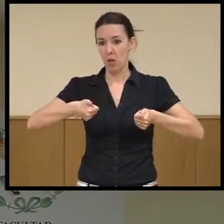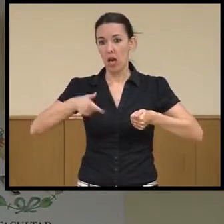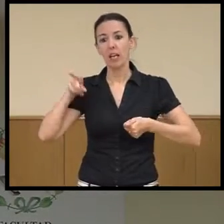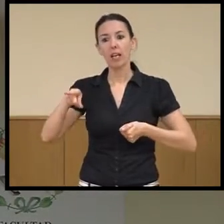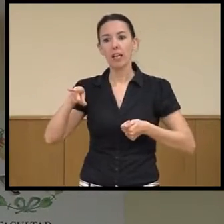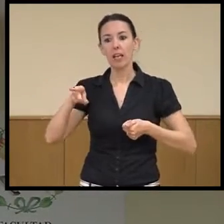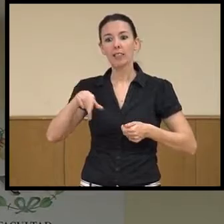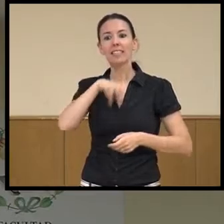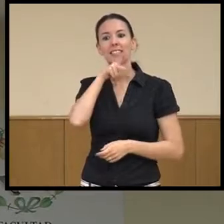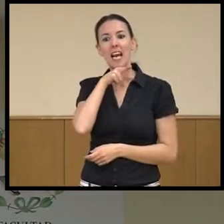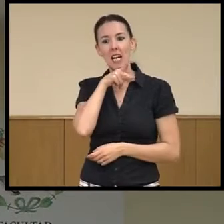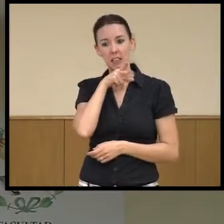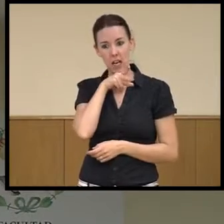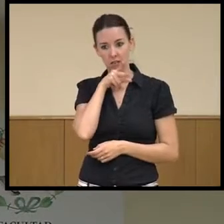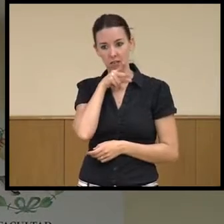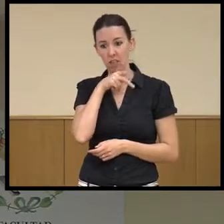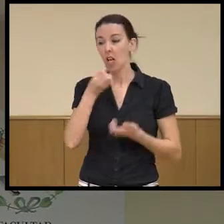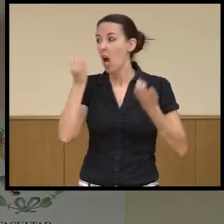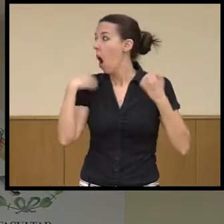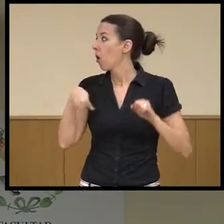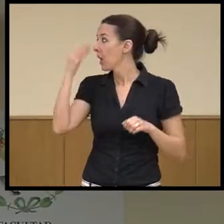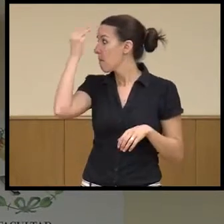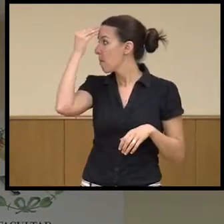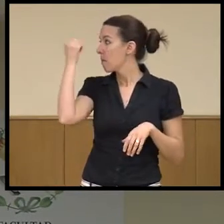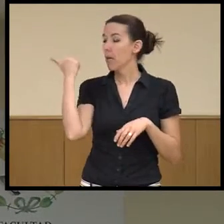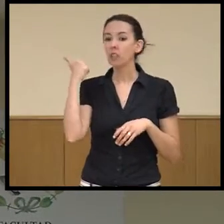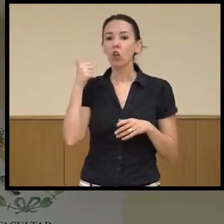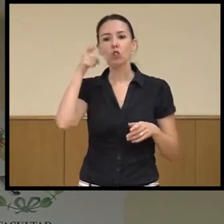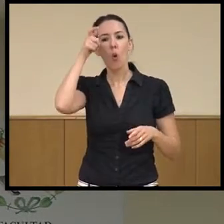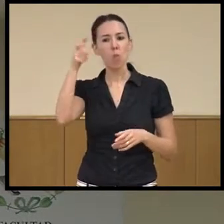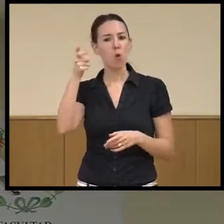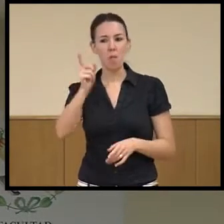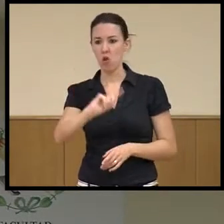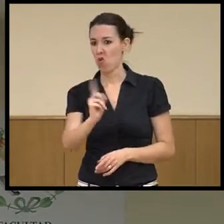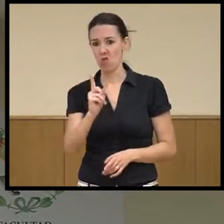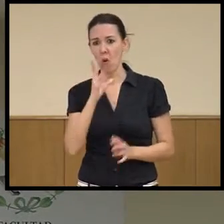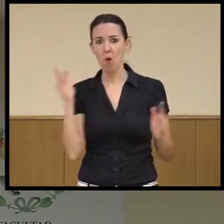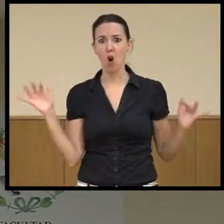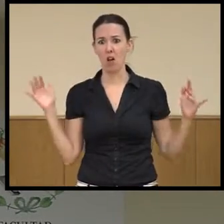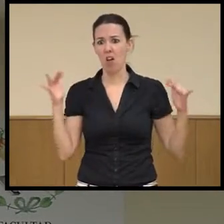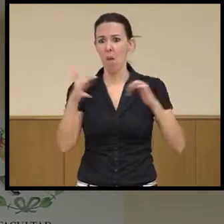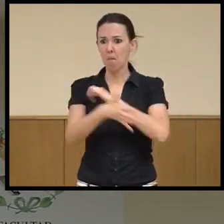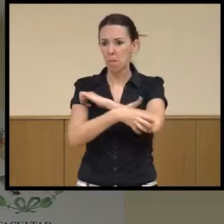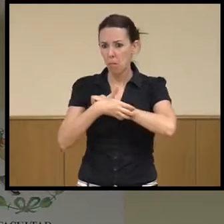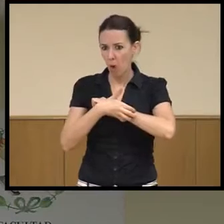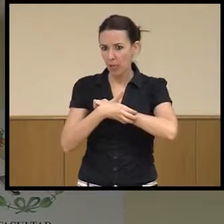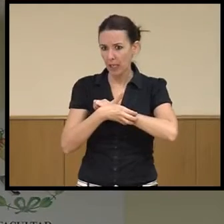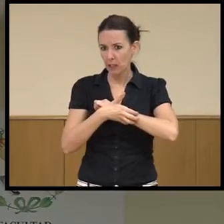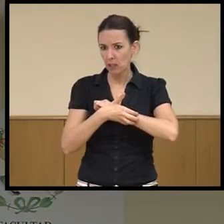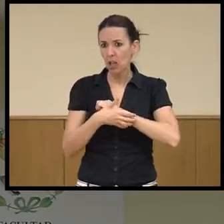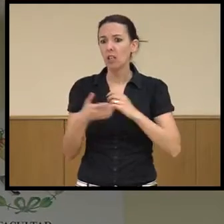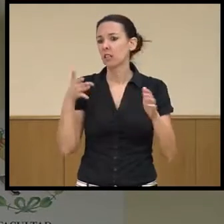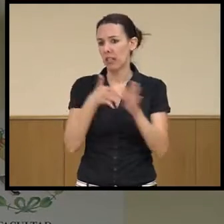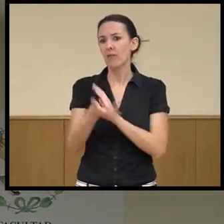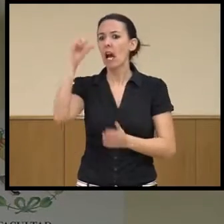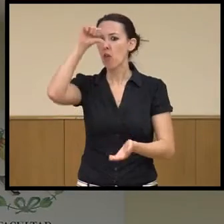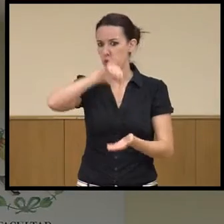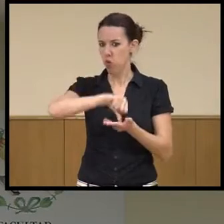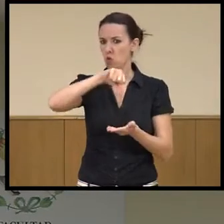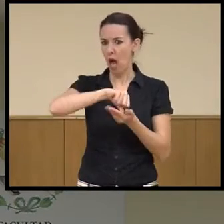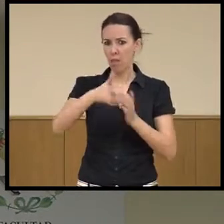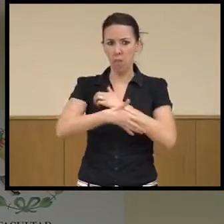tremendo charlatán, aunque sinceramente no creo que la escena transcurriera en una aldea, semejante concentración de pobres tenía que ser necesariamente urbana. Ese